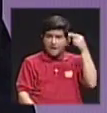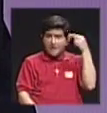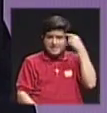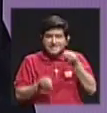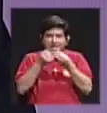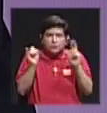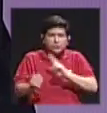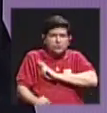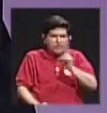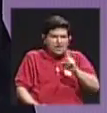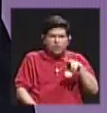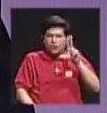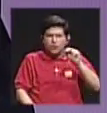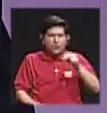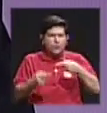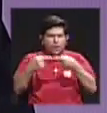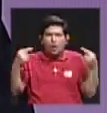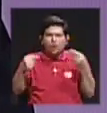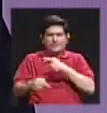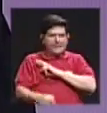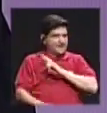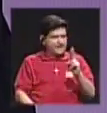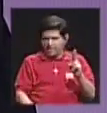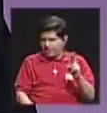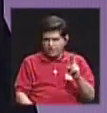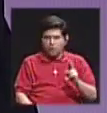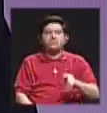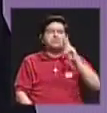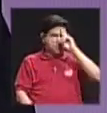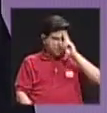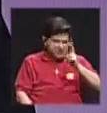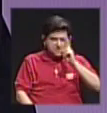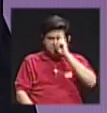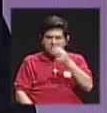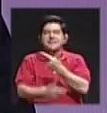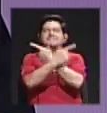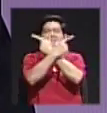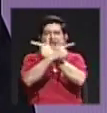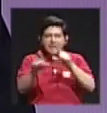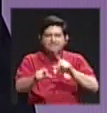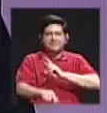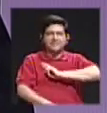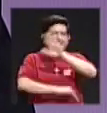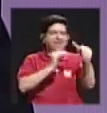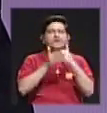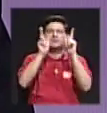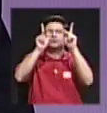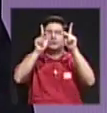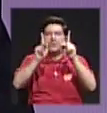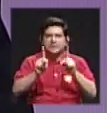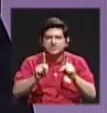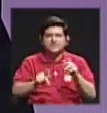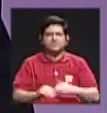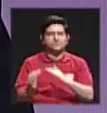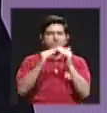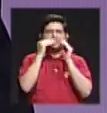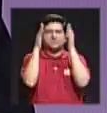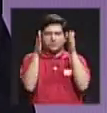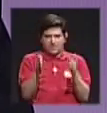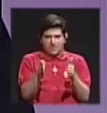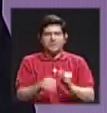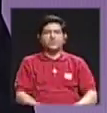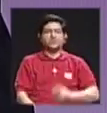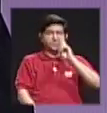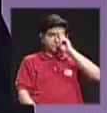laico no es un Estado anticlerical, es un Estado que reconoce la libertad religiosa de todos los ciudadanos,